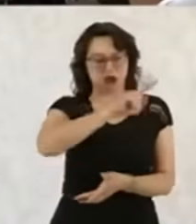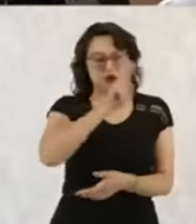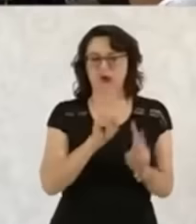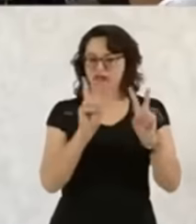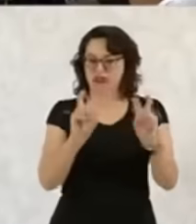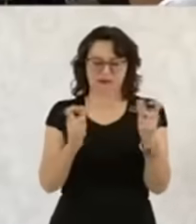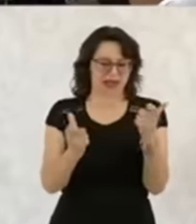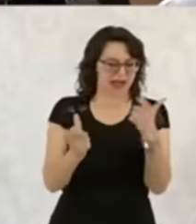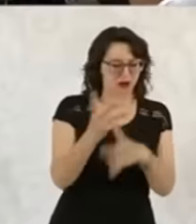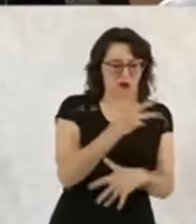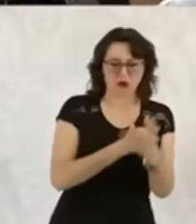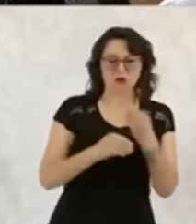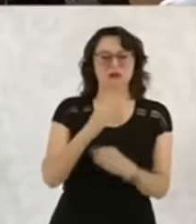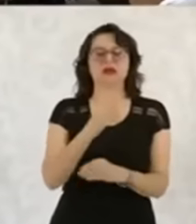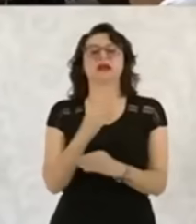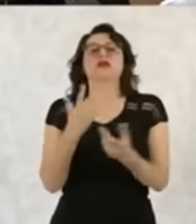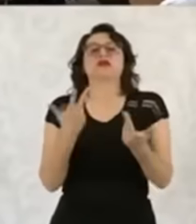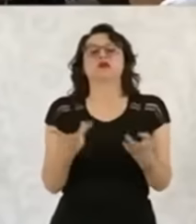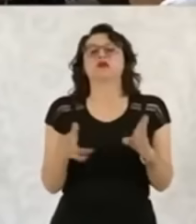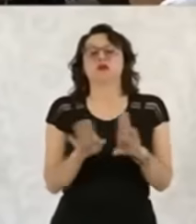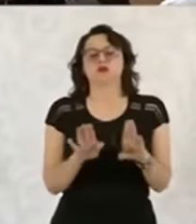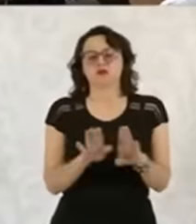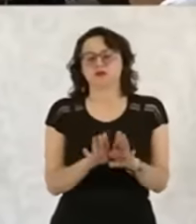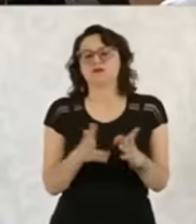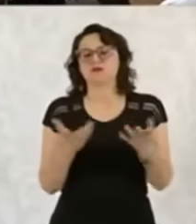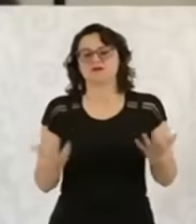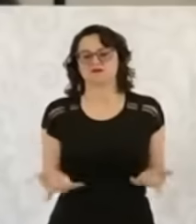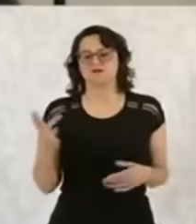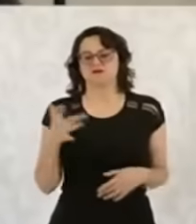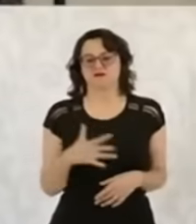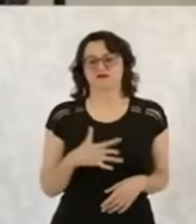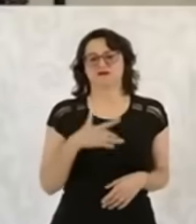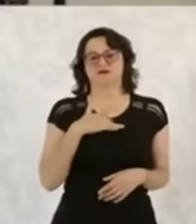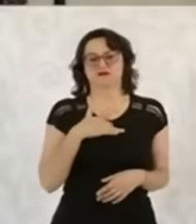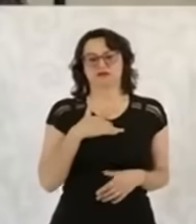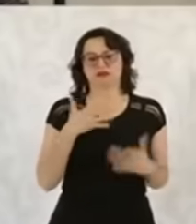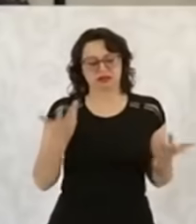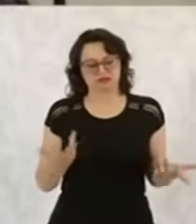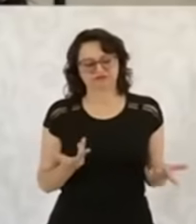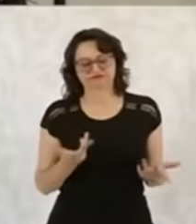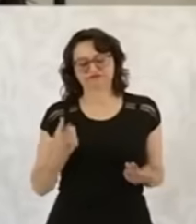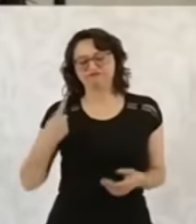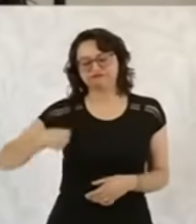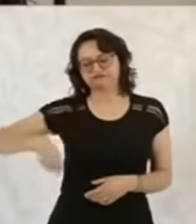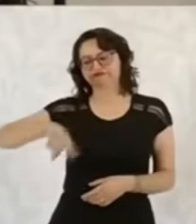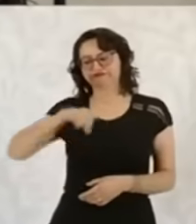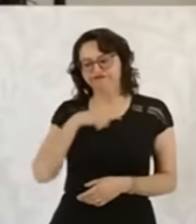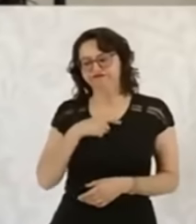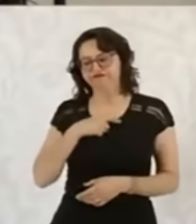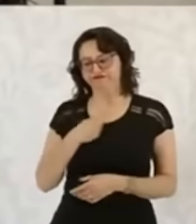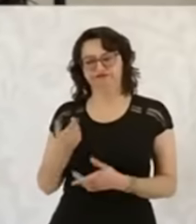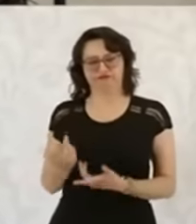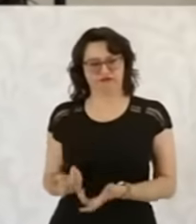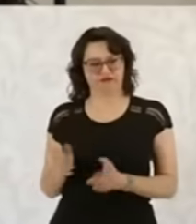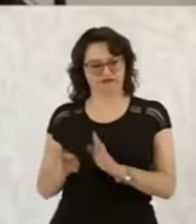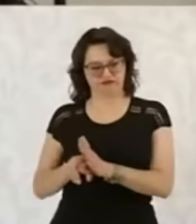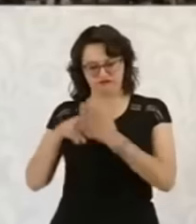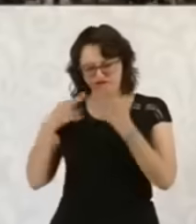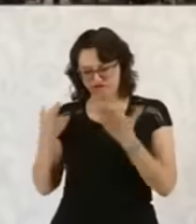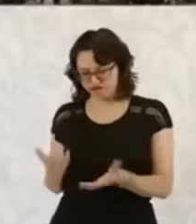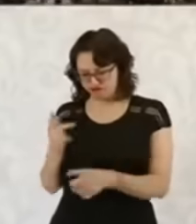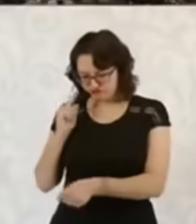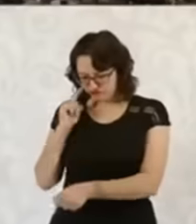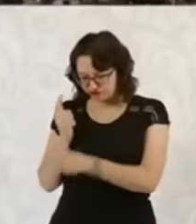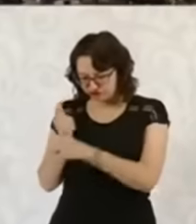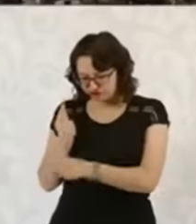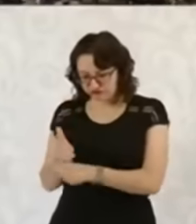nuestro país. A propósito de esto, en Contralínea tenemos un expediente que también reflejaría la